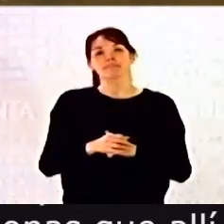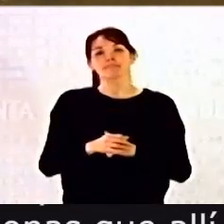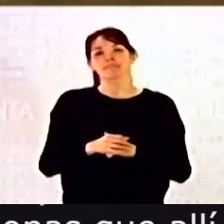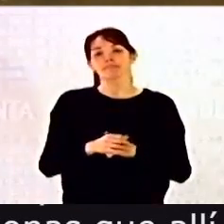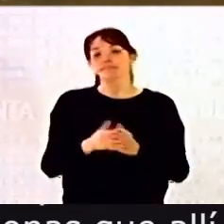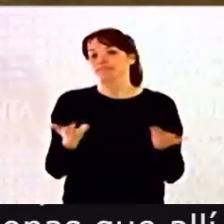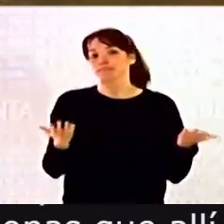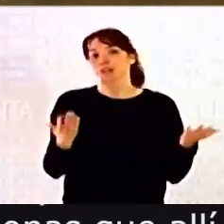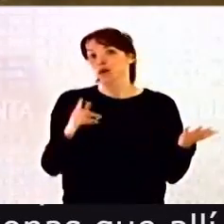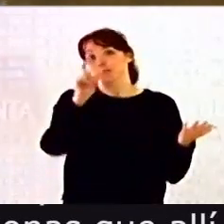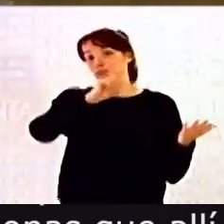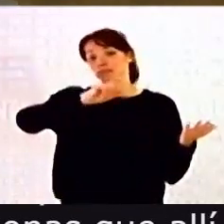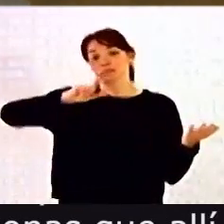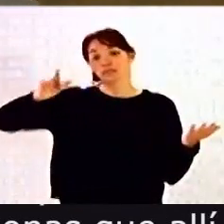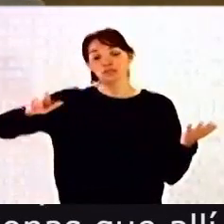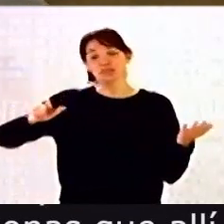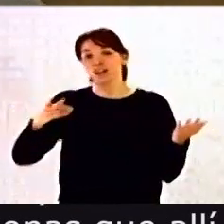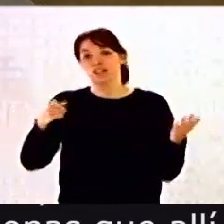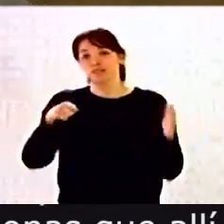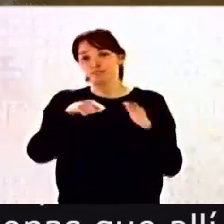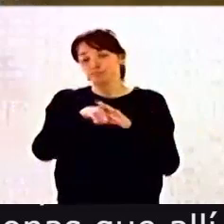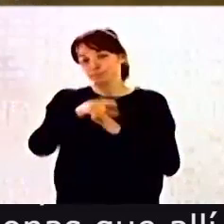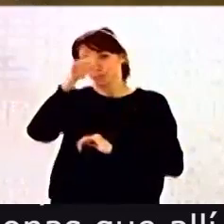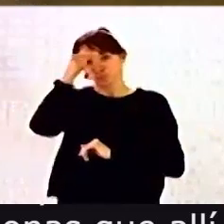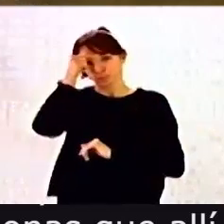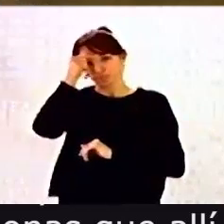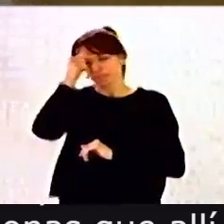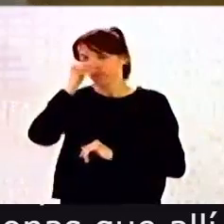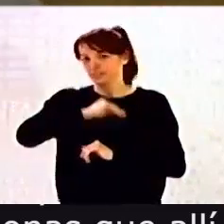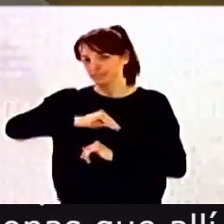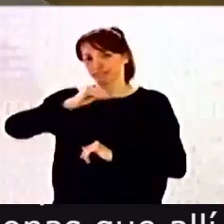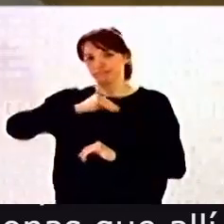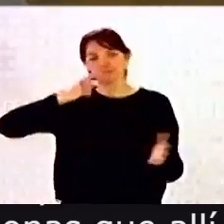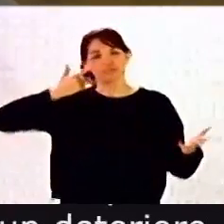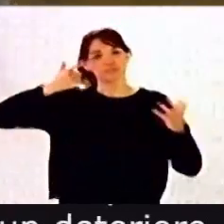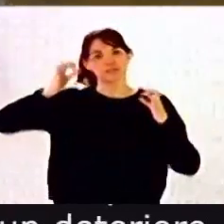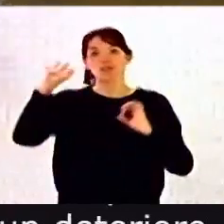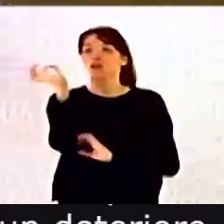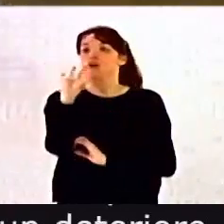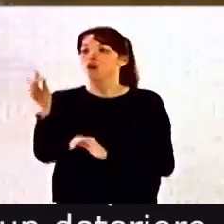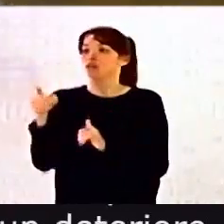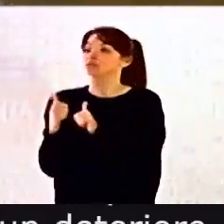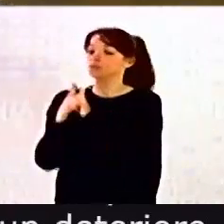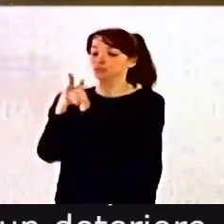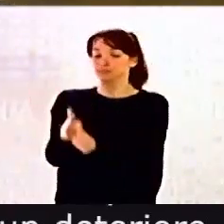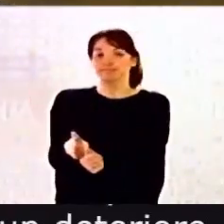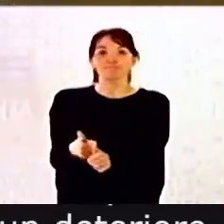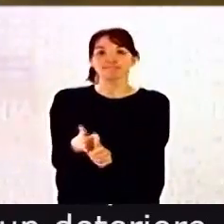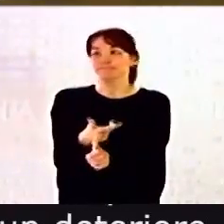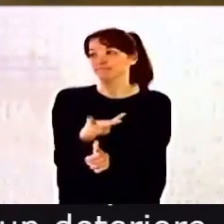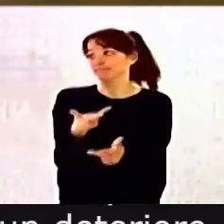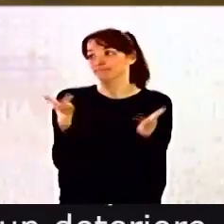son personas que tienen un deterioro cognitivo importante o un grado de dependencia que no les permite